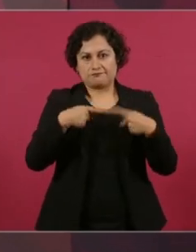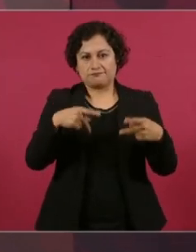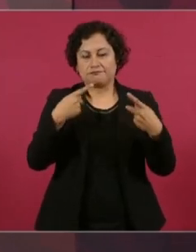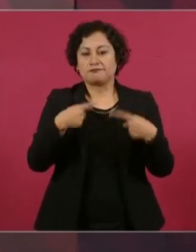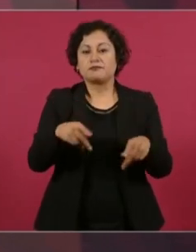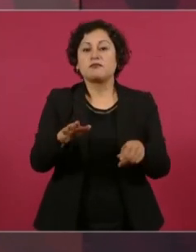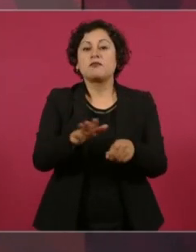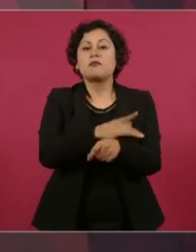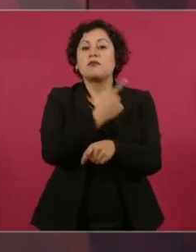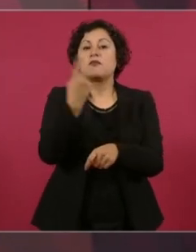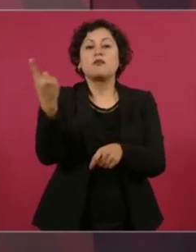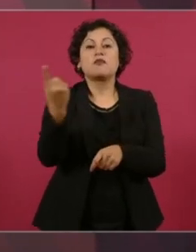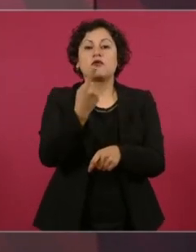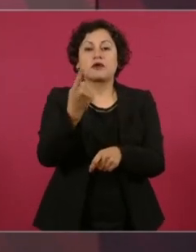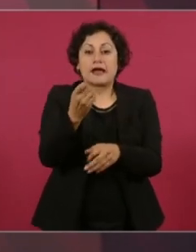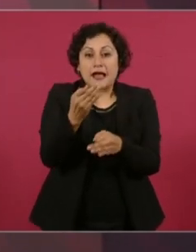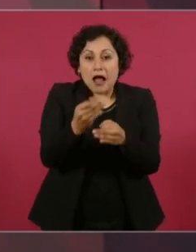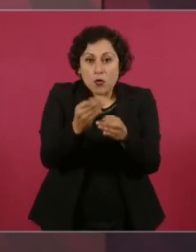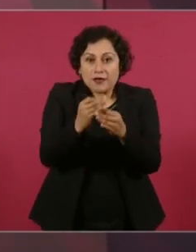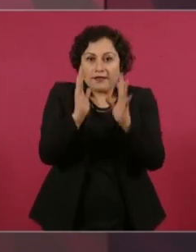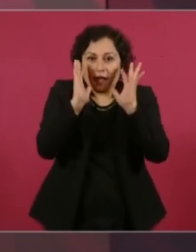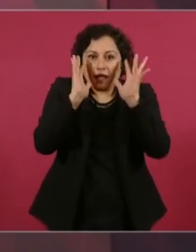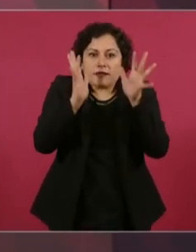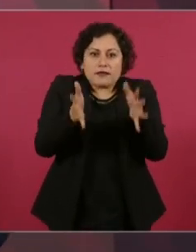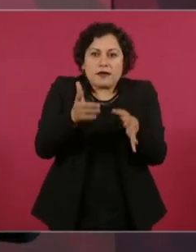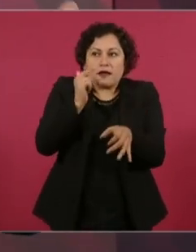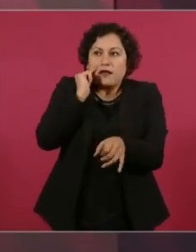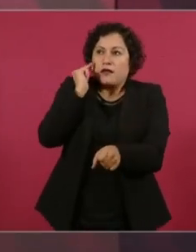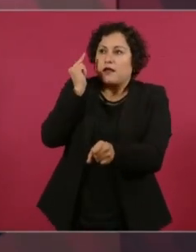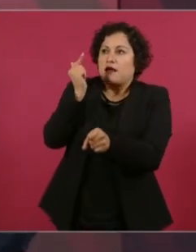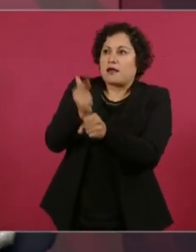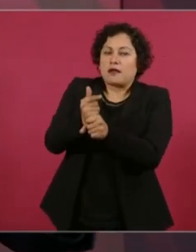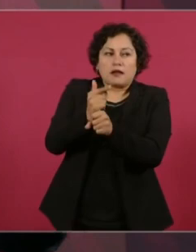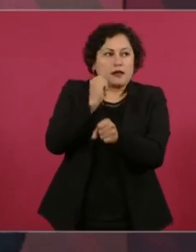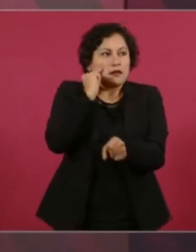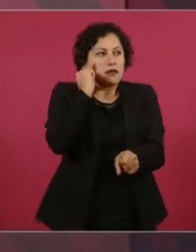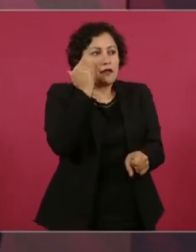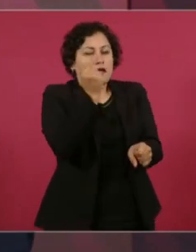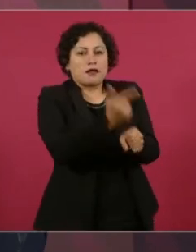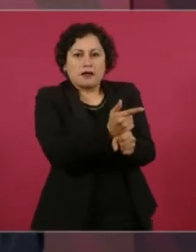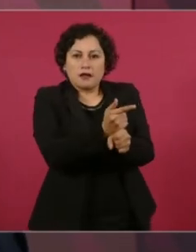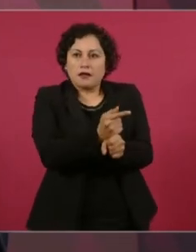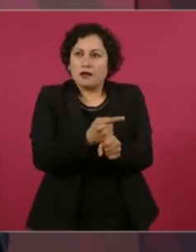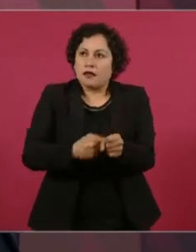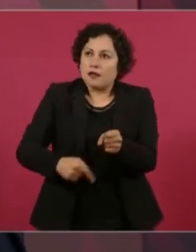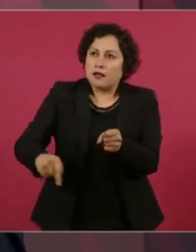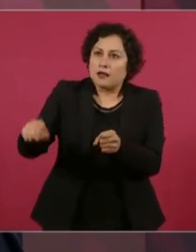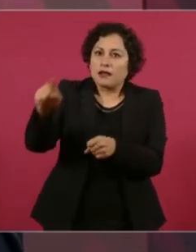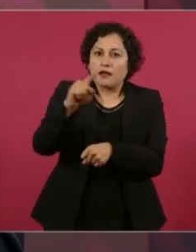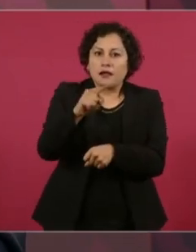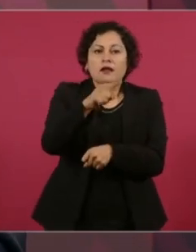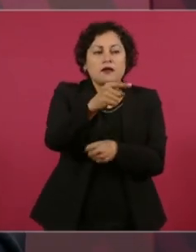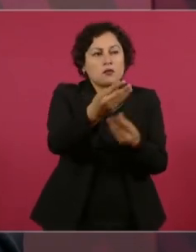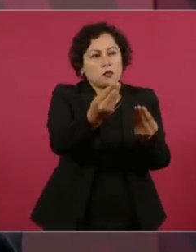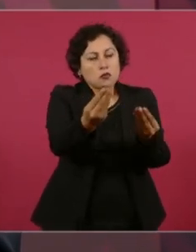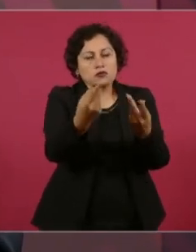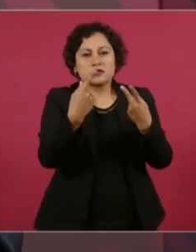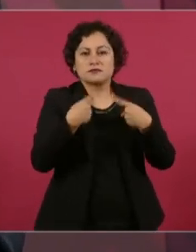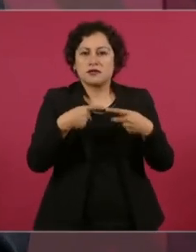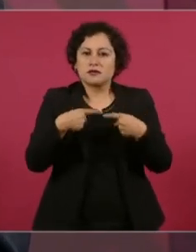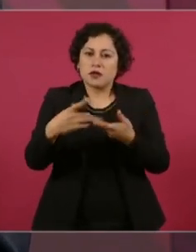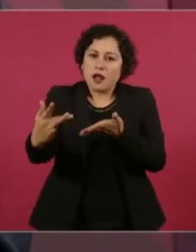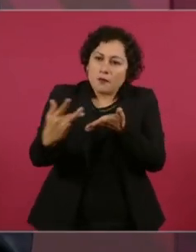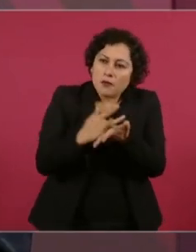se intensifica la guerra sucia, pues muchos, ¿no?, manifestando su apoyo, su